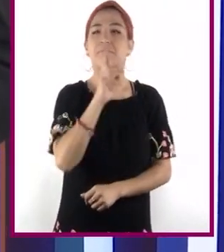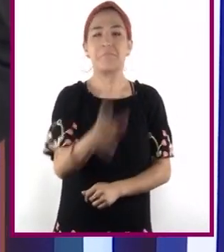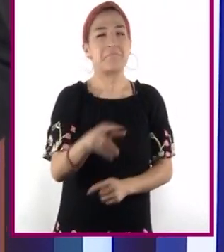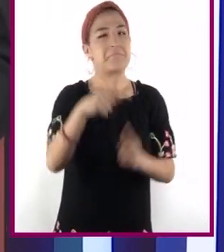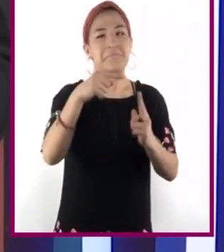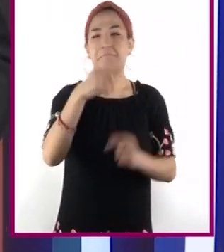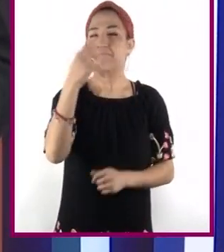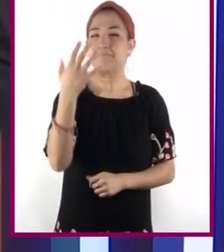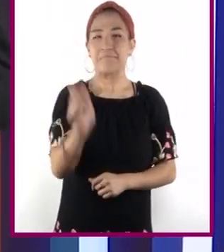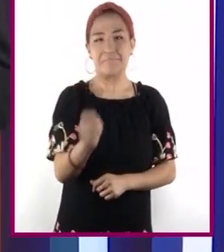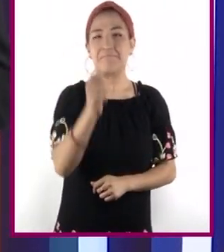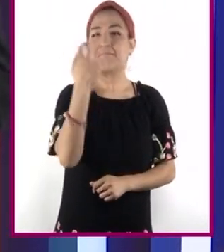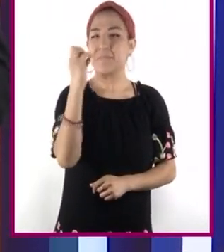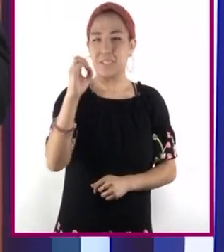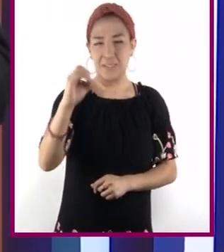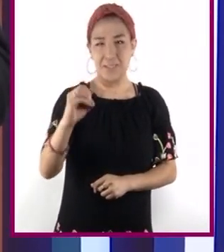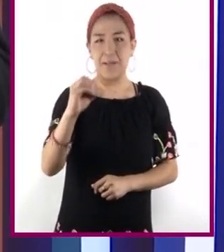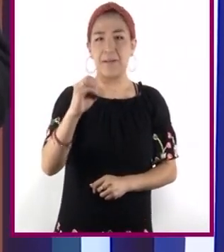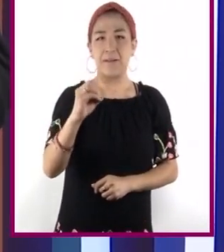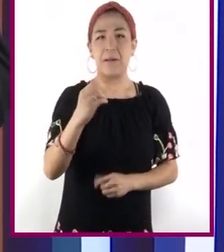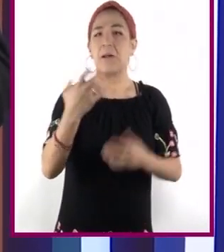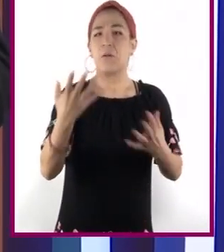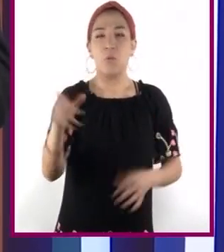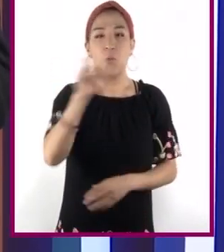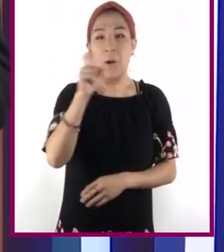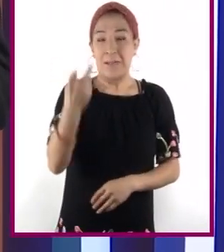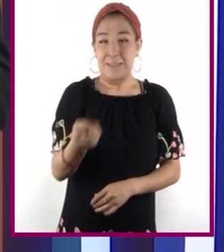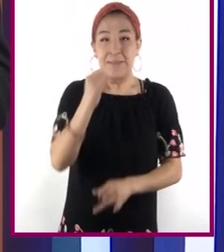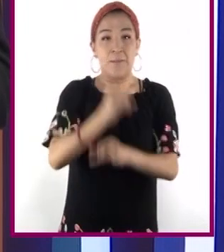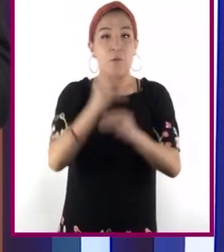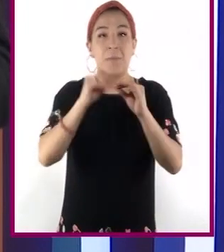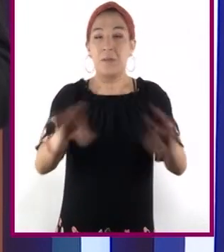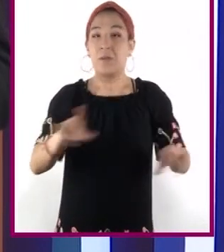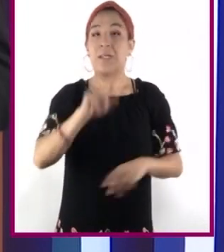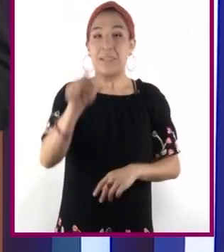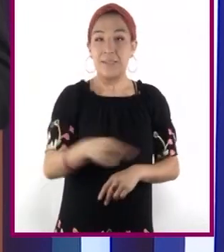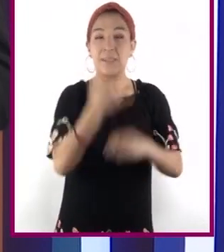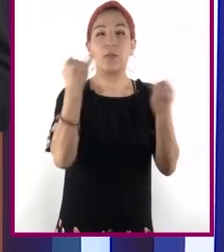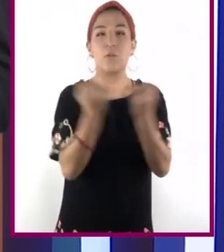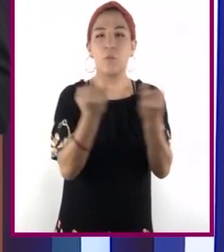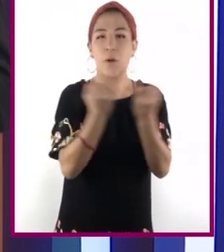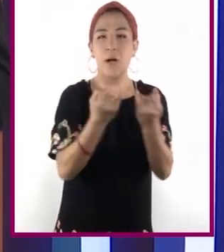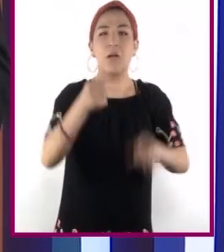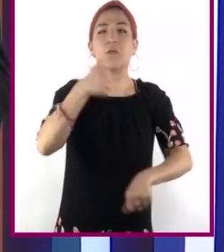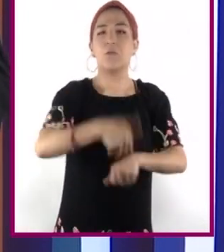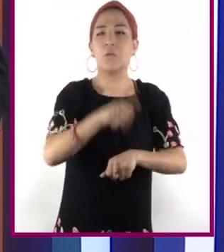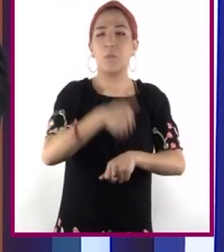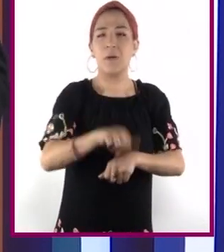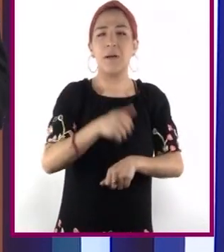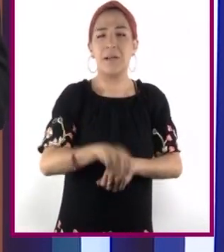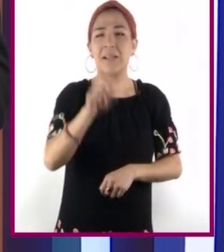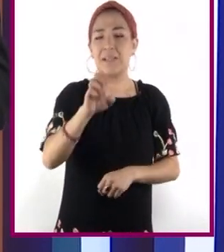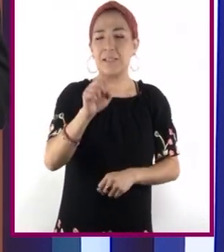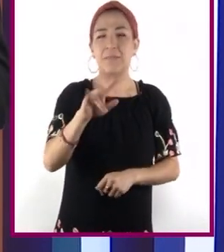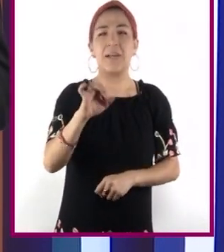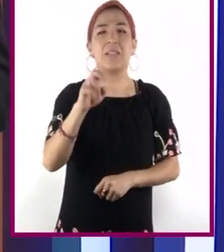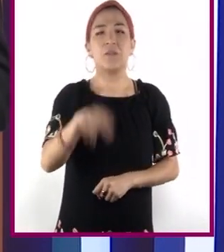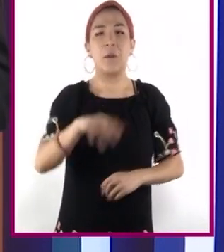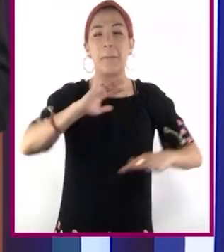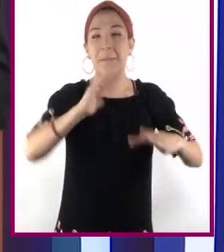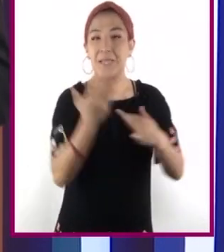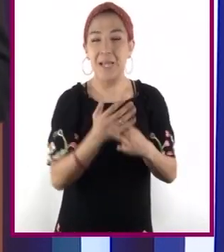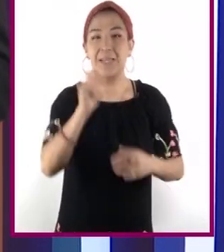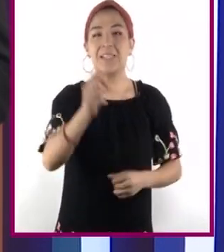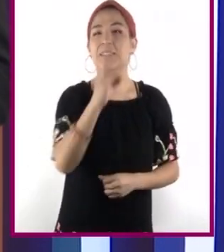0. Entonces, cuando los datos son iguales, la desviación media es 0 y entre